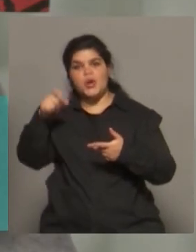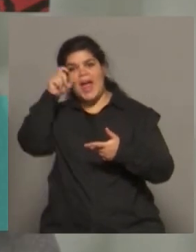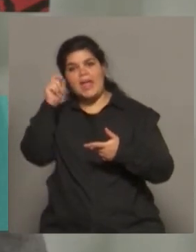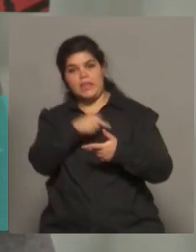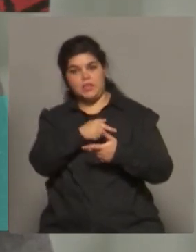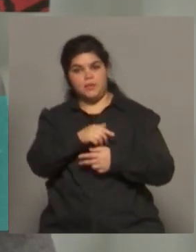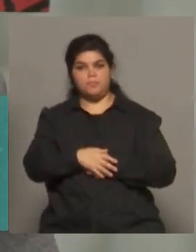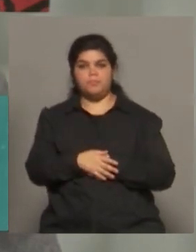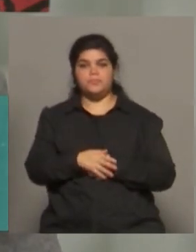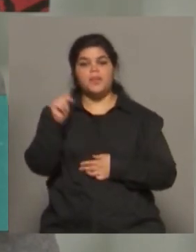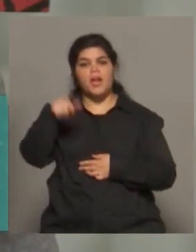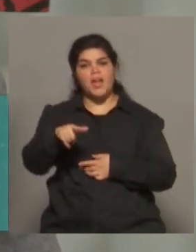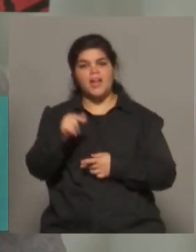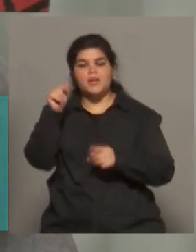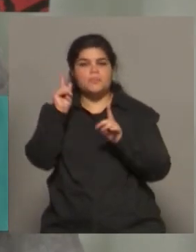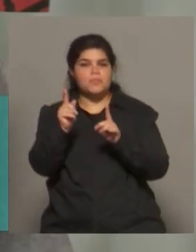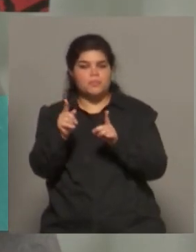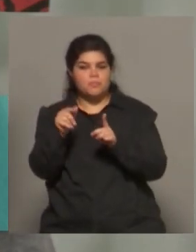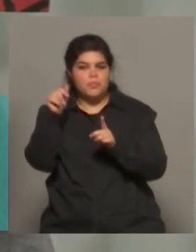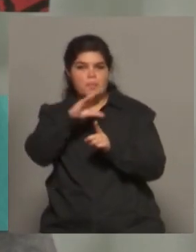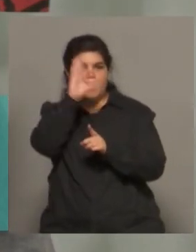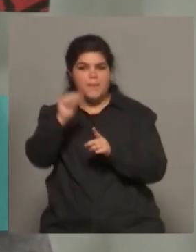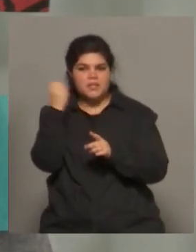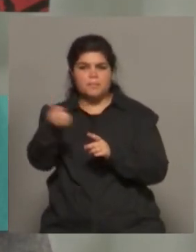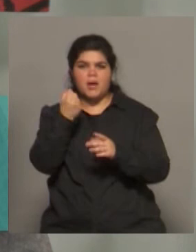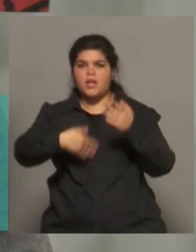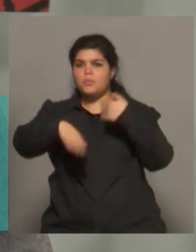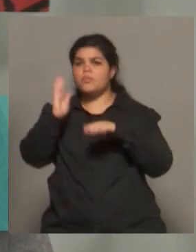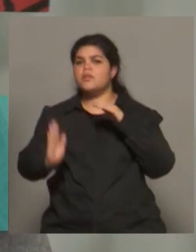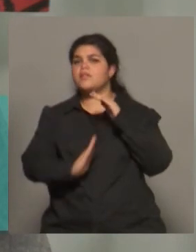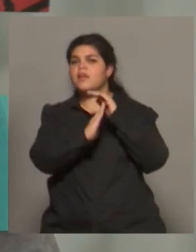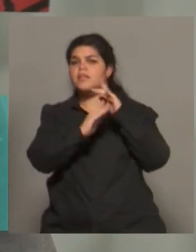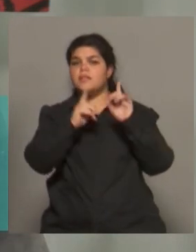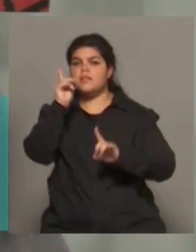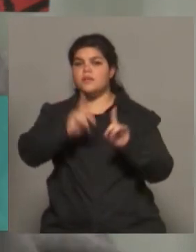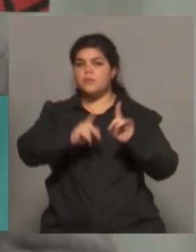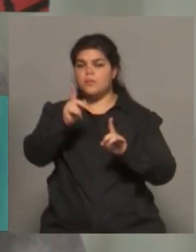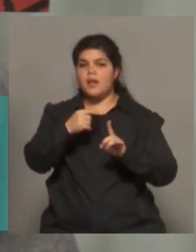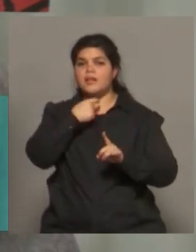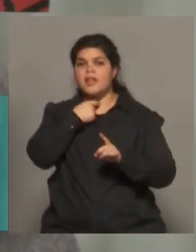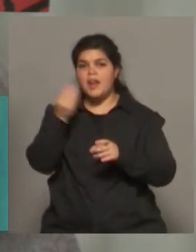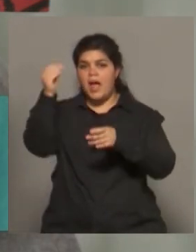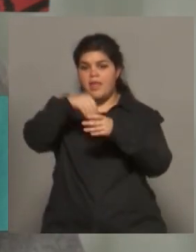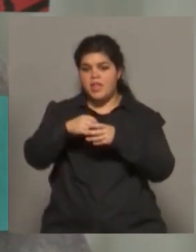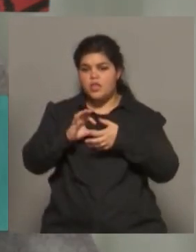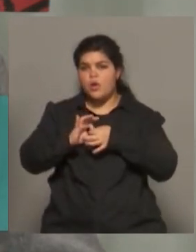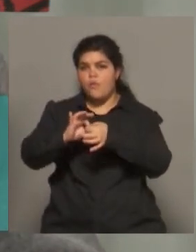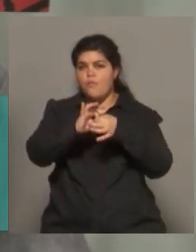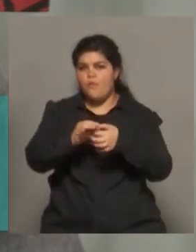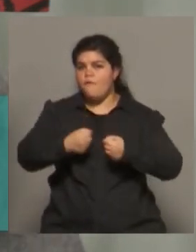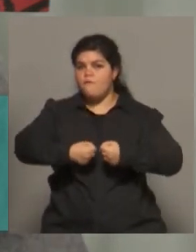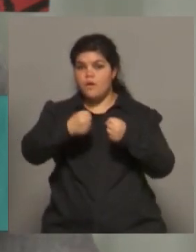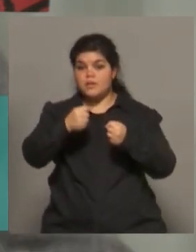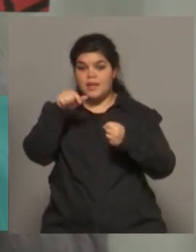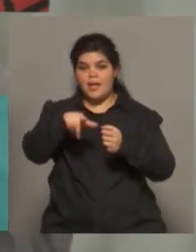tanto los dos países más importantes del Mercosur, lo que han pretendido es tratar de fortalecer internamente al bloque y desde esa posición